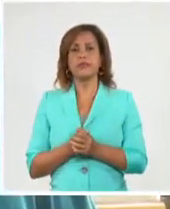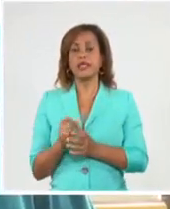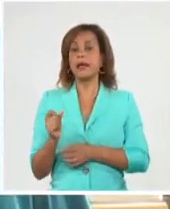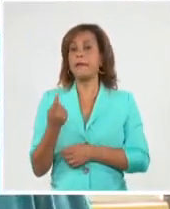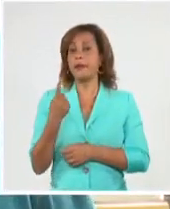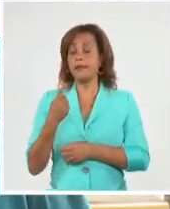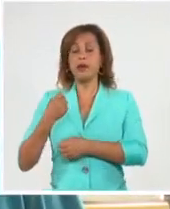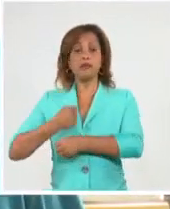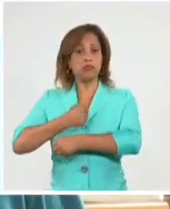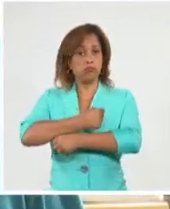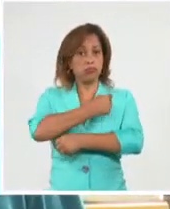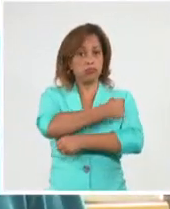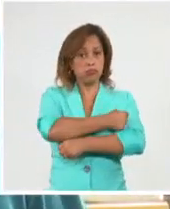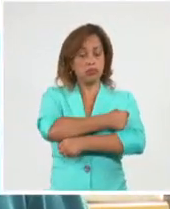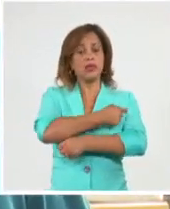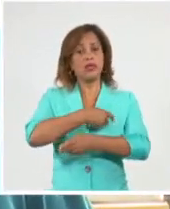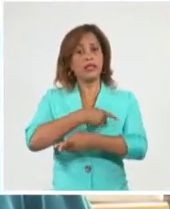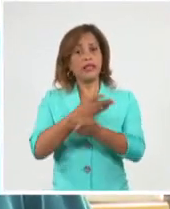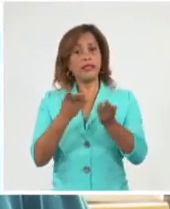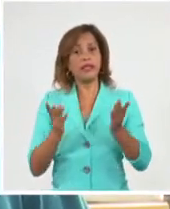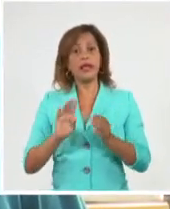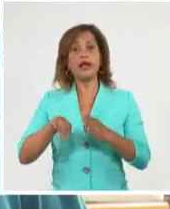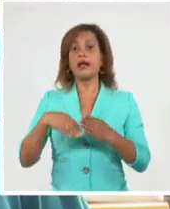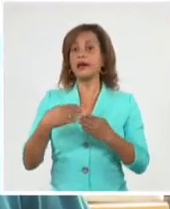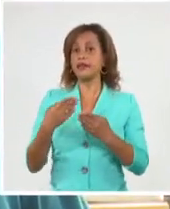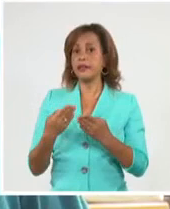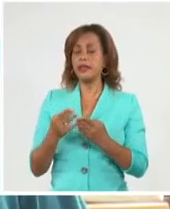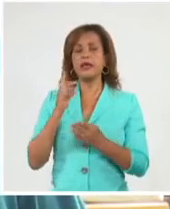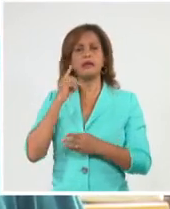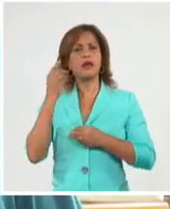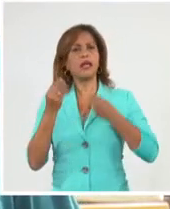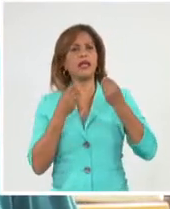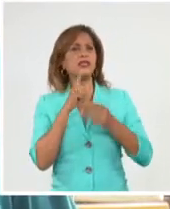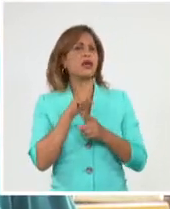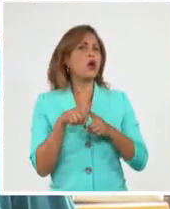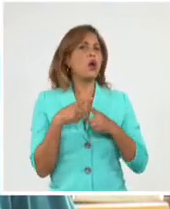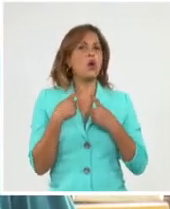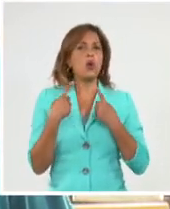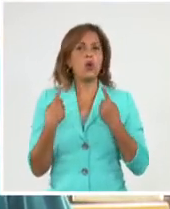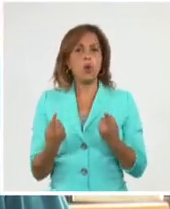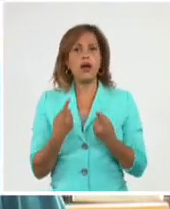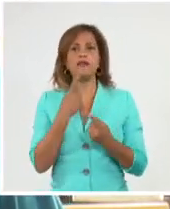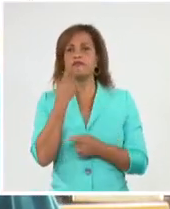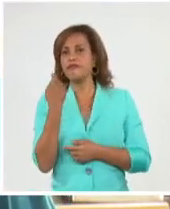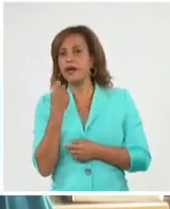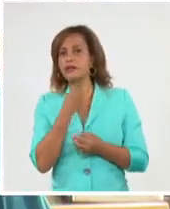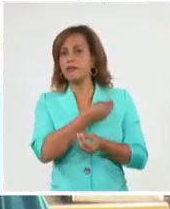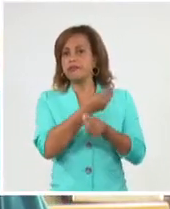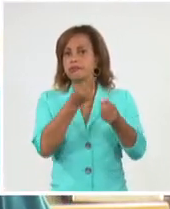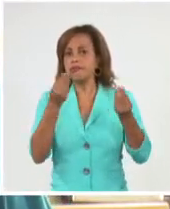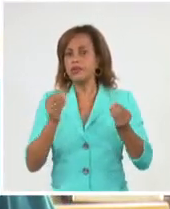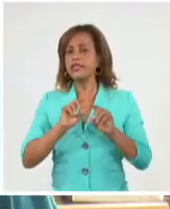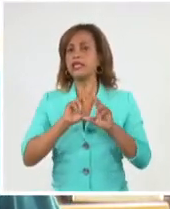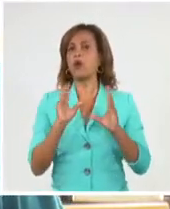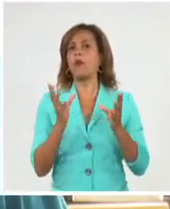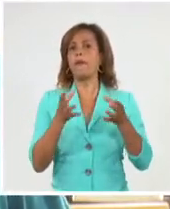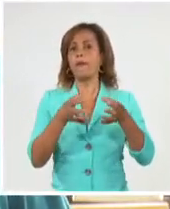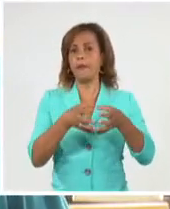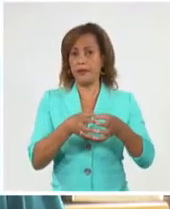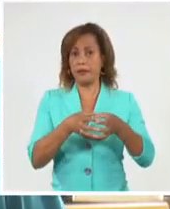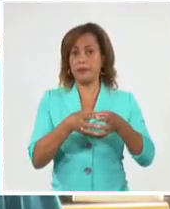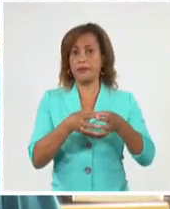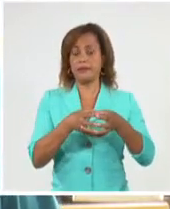acuerdo a las cantidades que entren en el día, se analiza los consejos populares y se completan consejos populares completos, ya